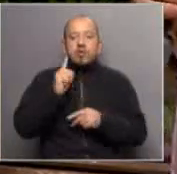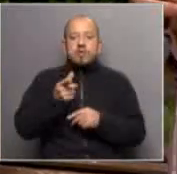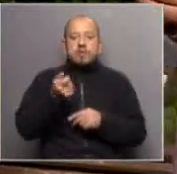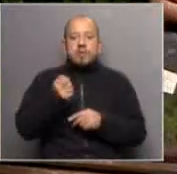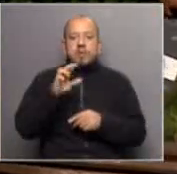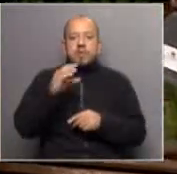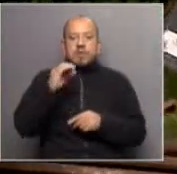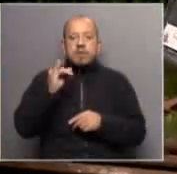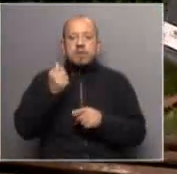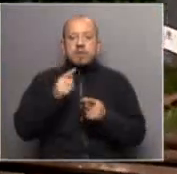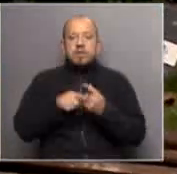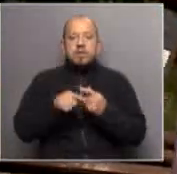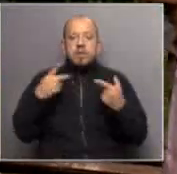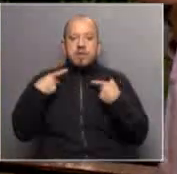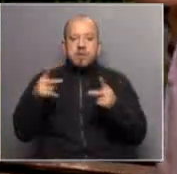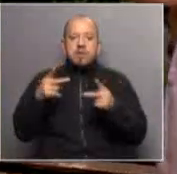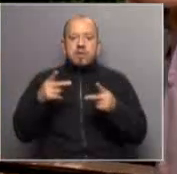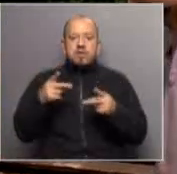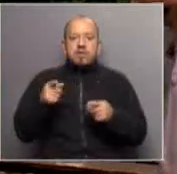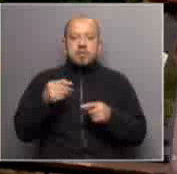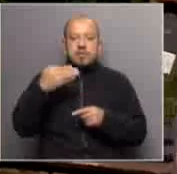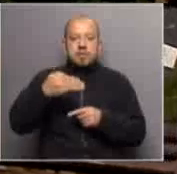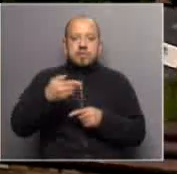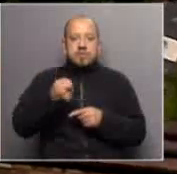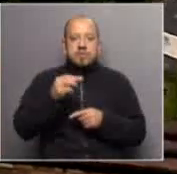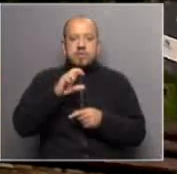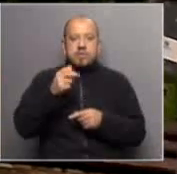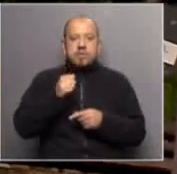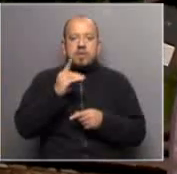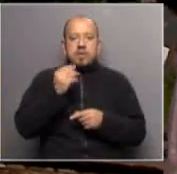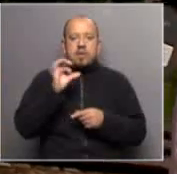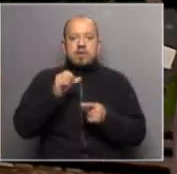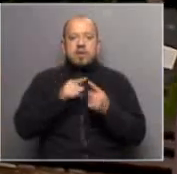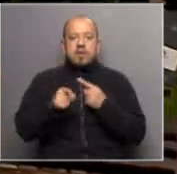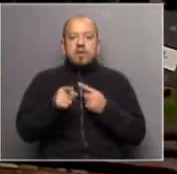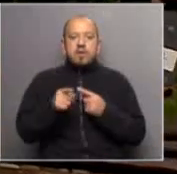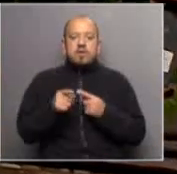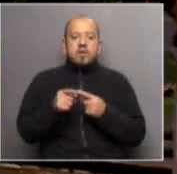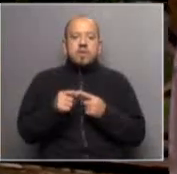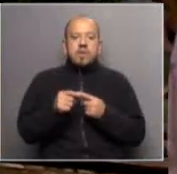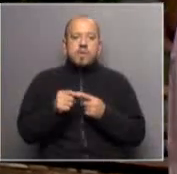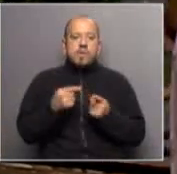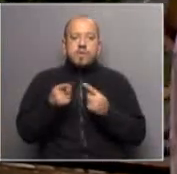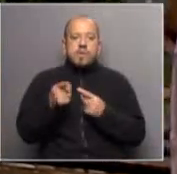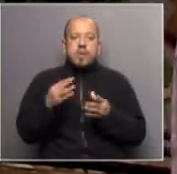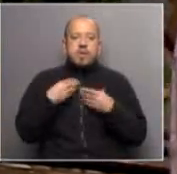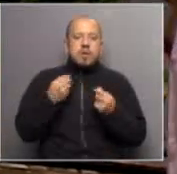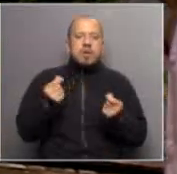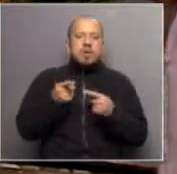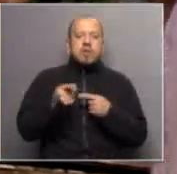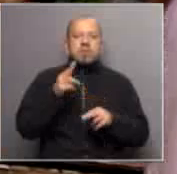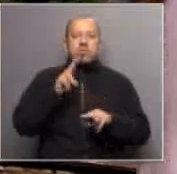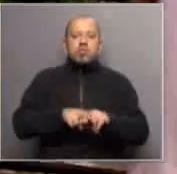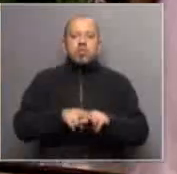hace ser vanguardista a Torres García es Barradas, o sea, hasta ese punto llega la influencia de Barradas. Bueno, y él sentía que lo habían dejado